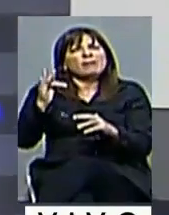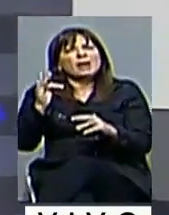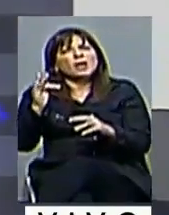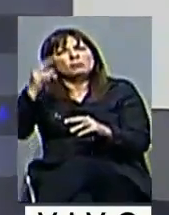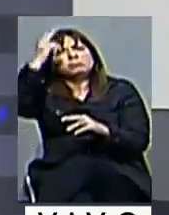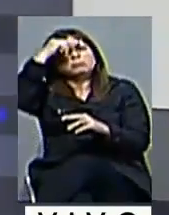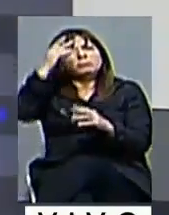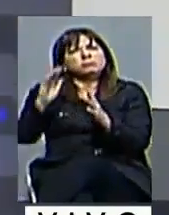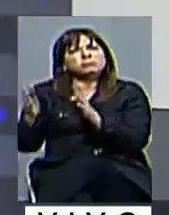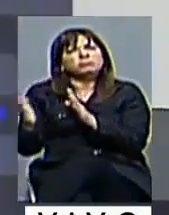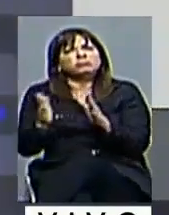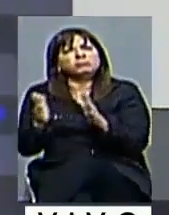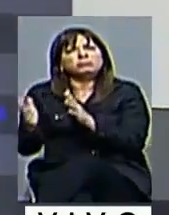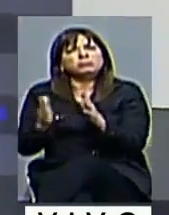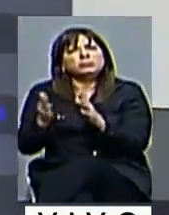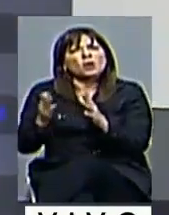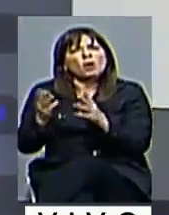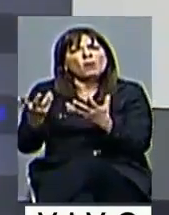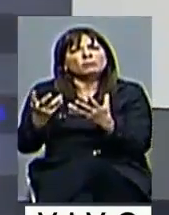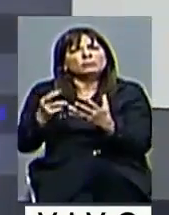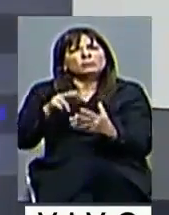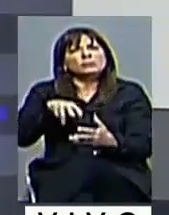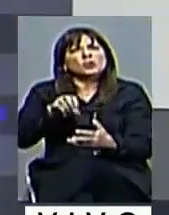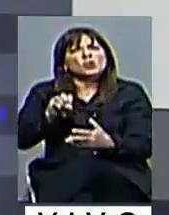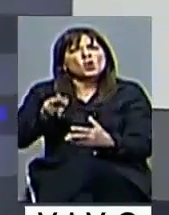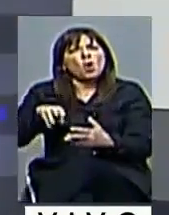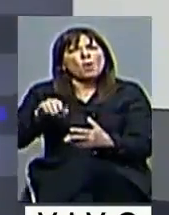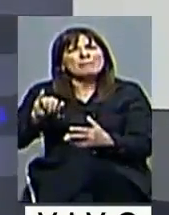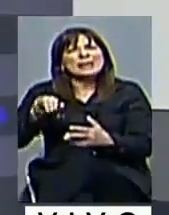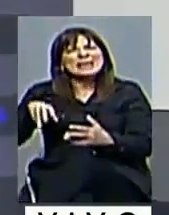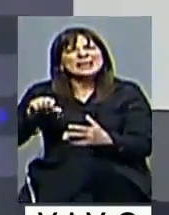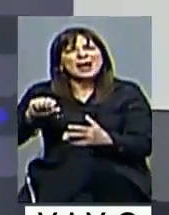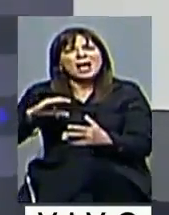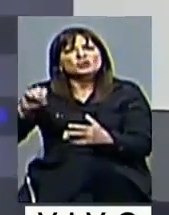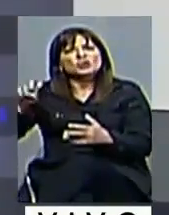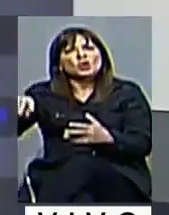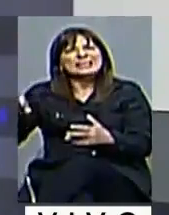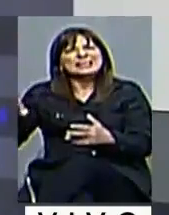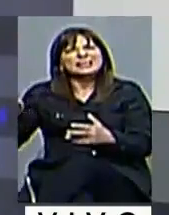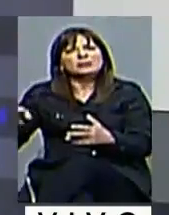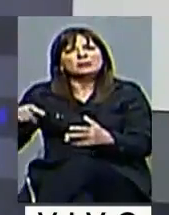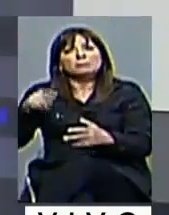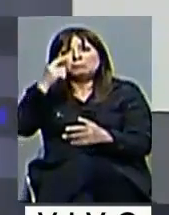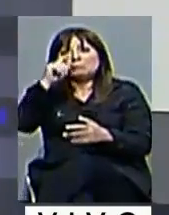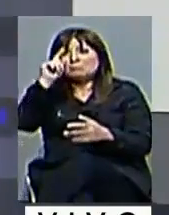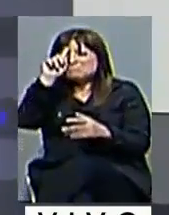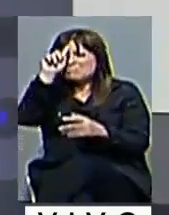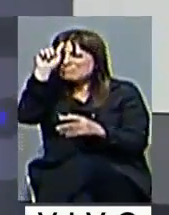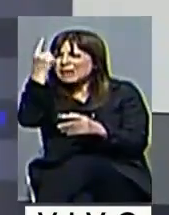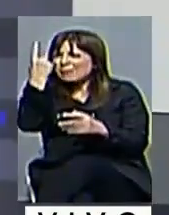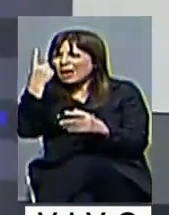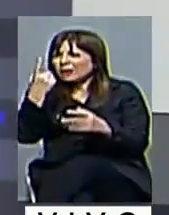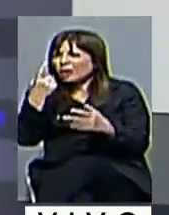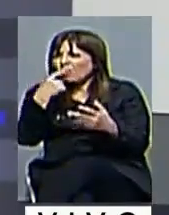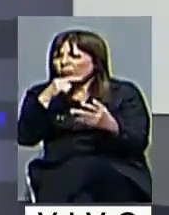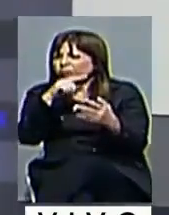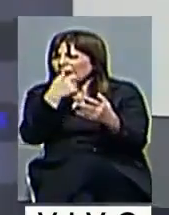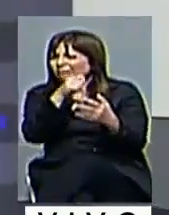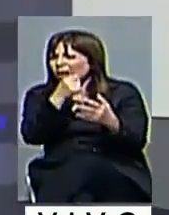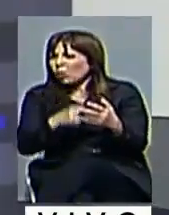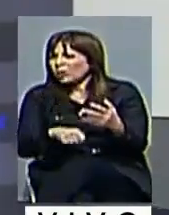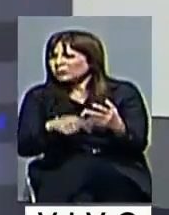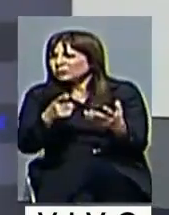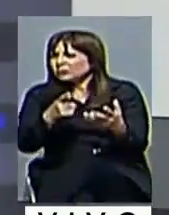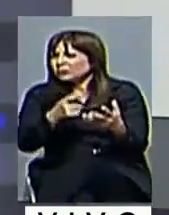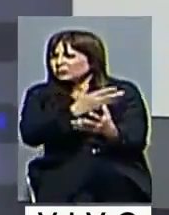entre febrero y marzo, que es de las nominaciones. O sea, el primer test de un gobierno pasa a ser ahora las nominaciones, que dónde estuvo él, qué conflicto